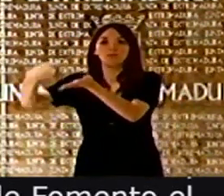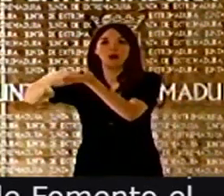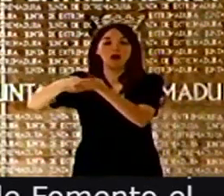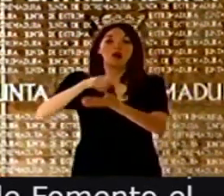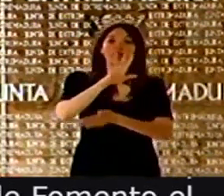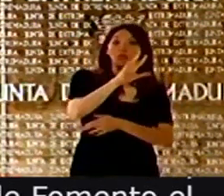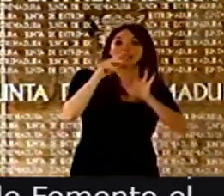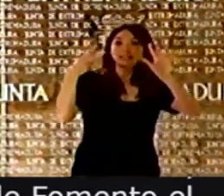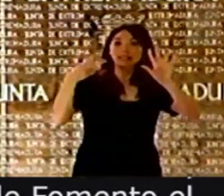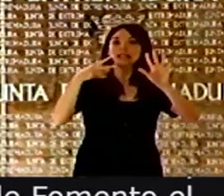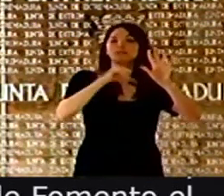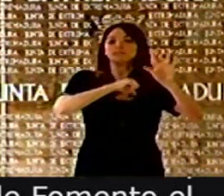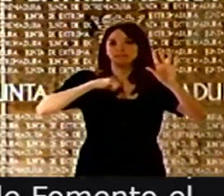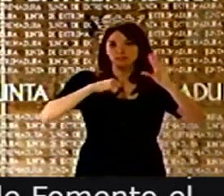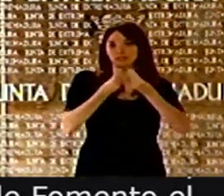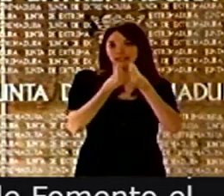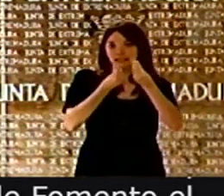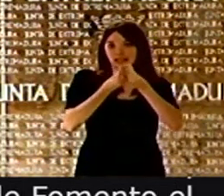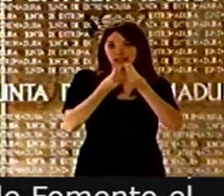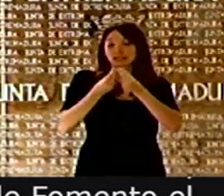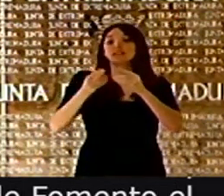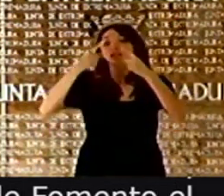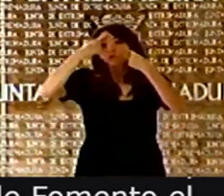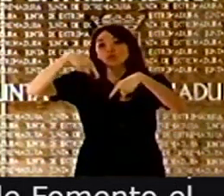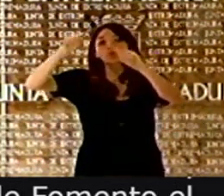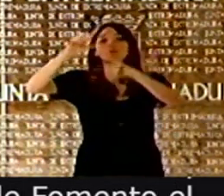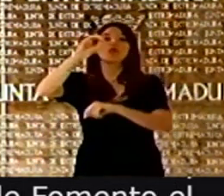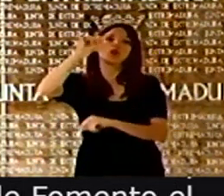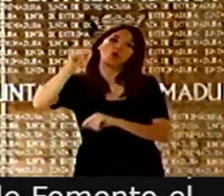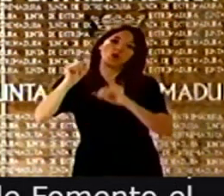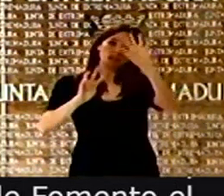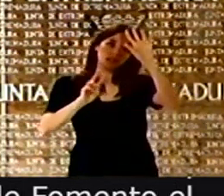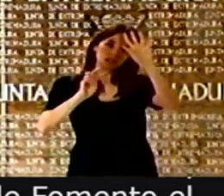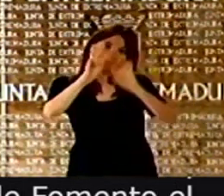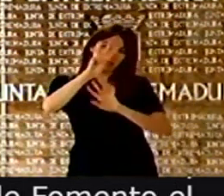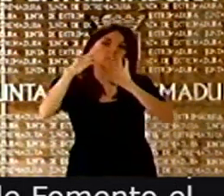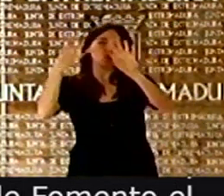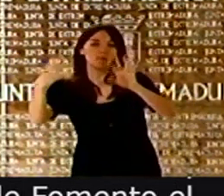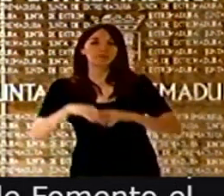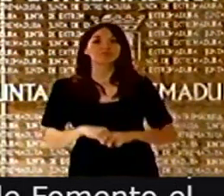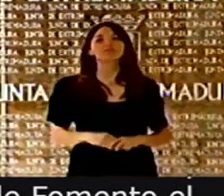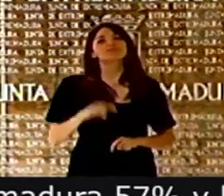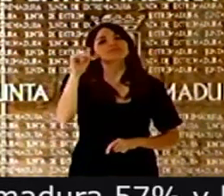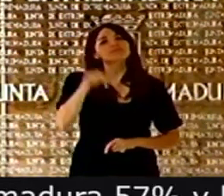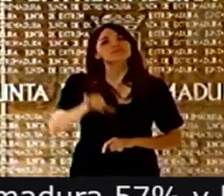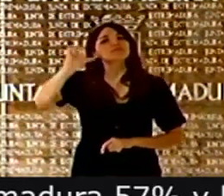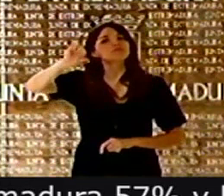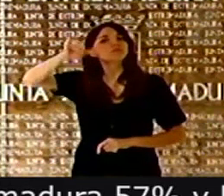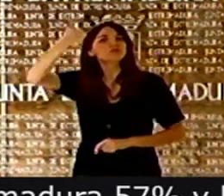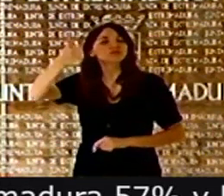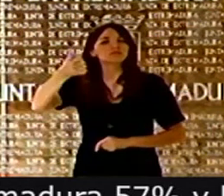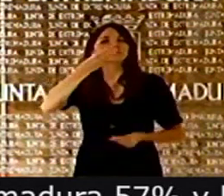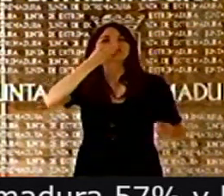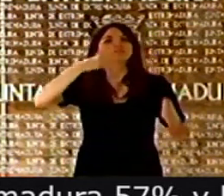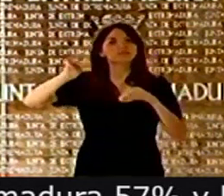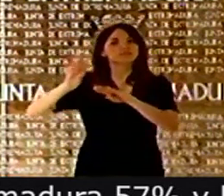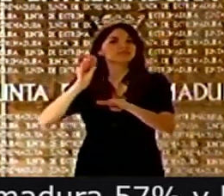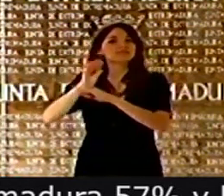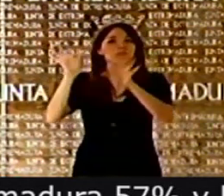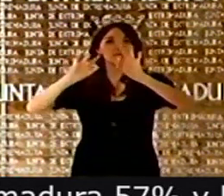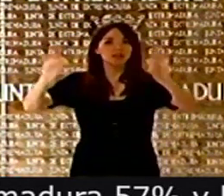57% y la entidad promotora el 0,39%. Hoy estamos aprobando esta transferencia específica